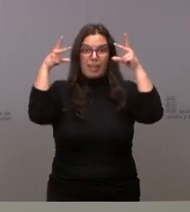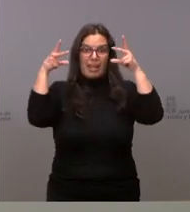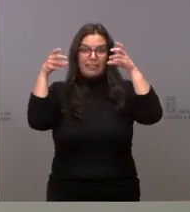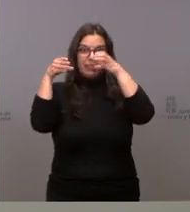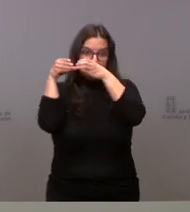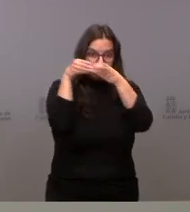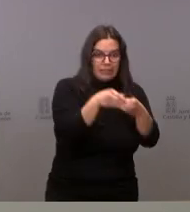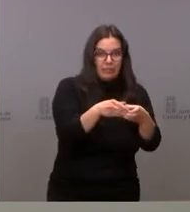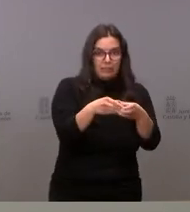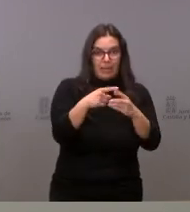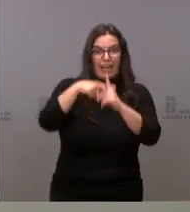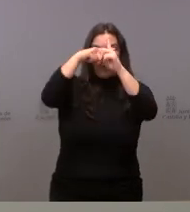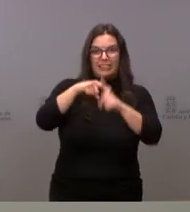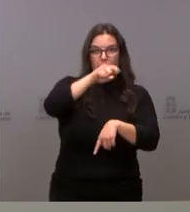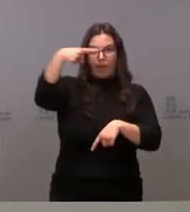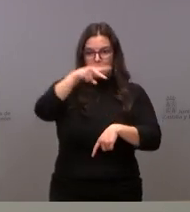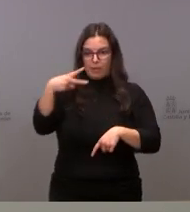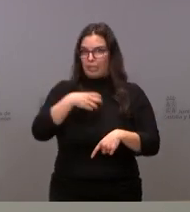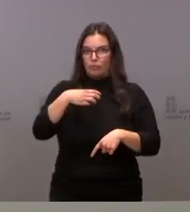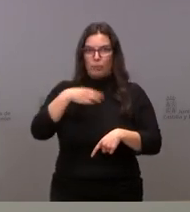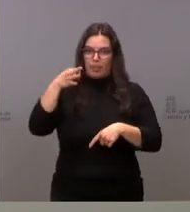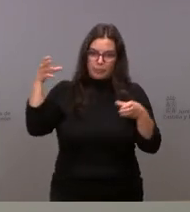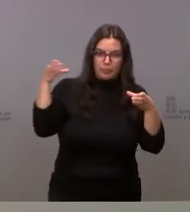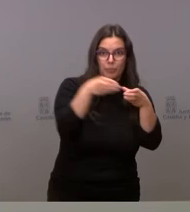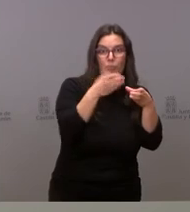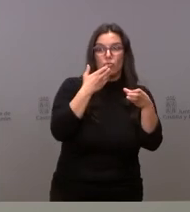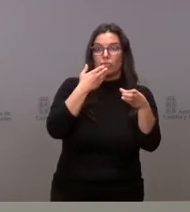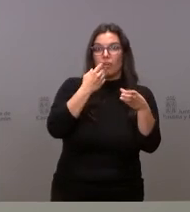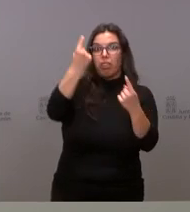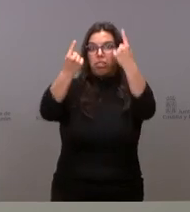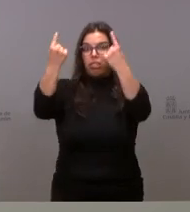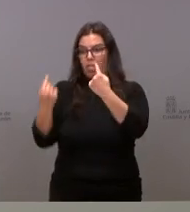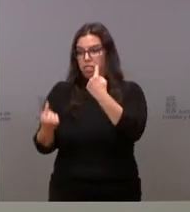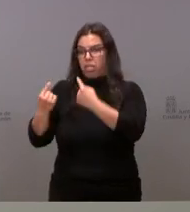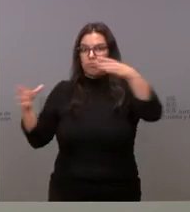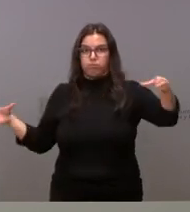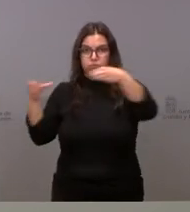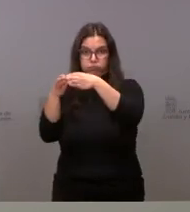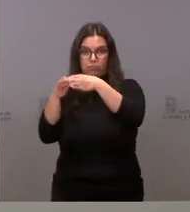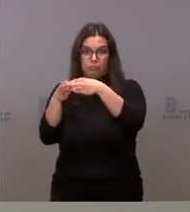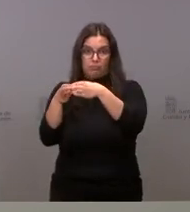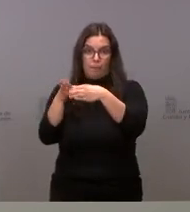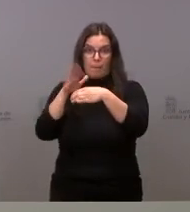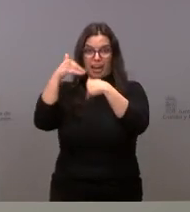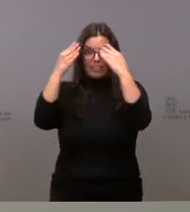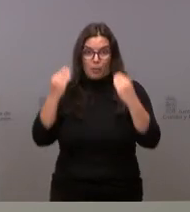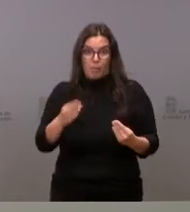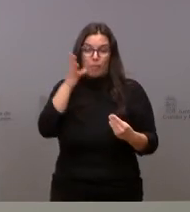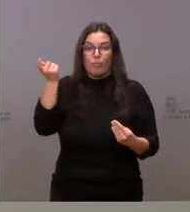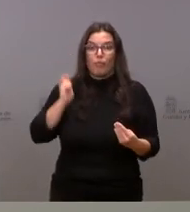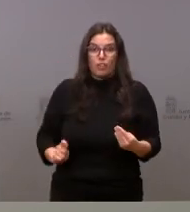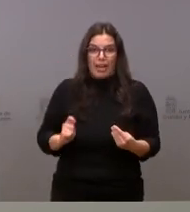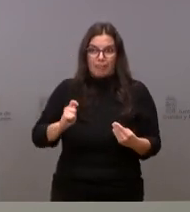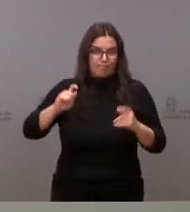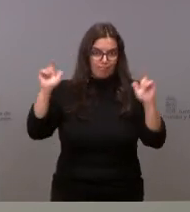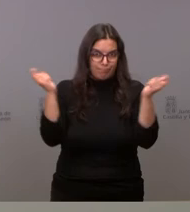en las cuales la ocupación no llega a la totalidad con otra planta que la ocupación no llega a la totalidad porque no tenemos el número